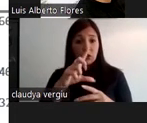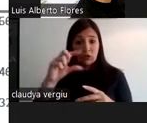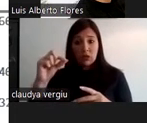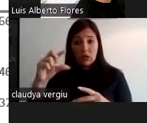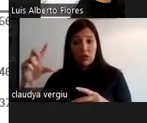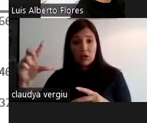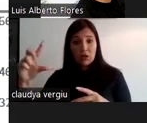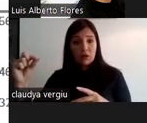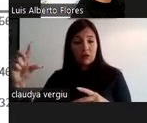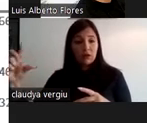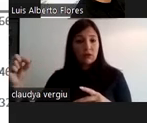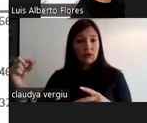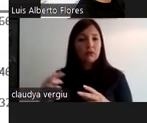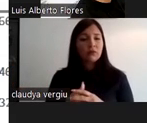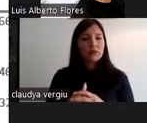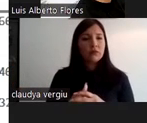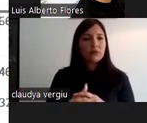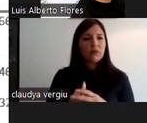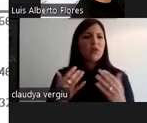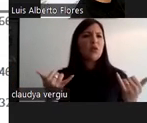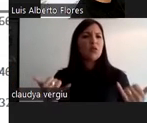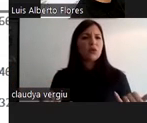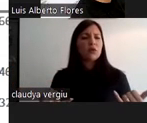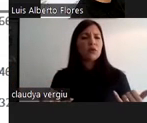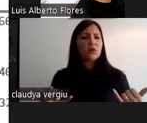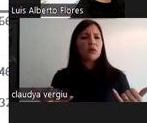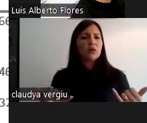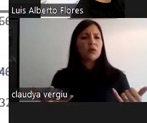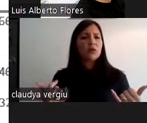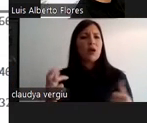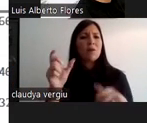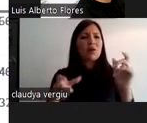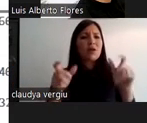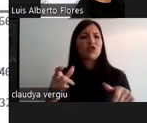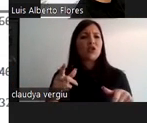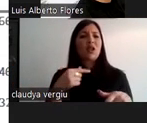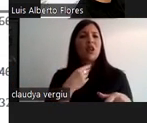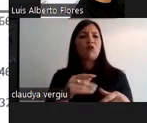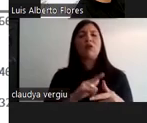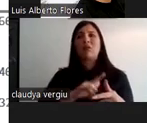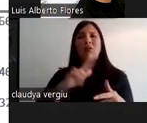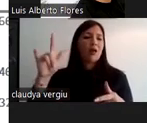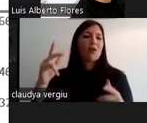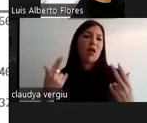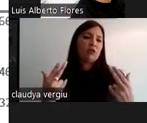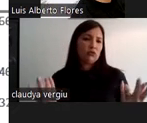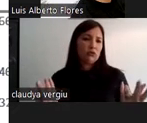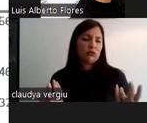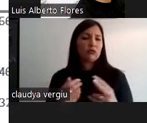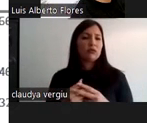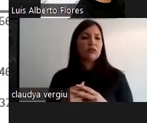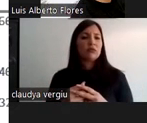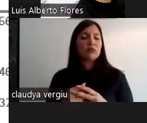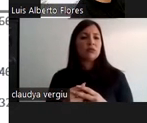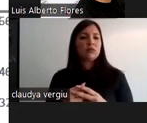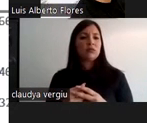barras está se debe principalmente en aquellas personas que tienen el hábito de vacacionar es decir aquellas personas